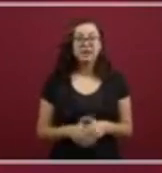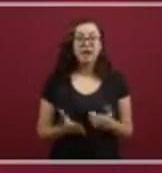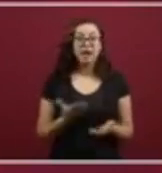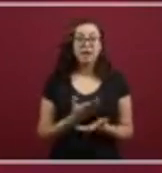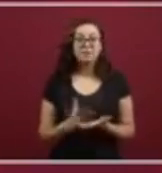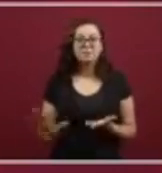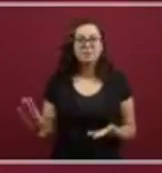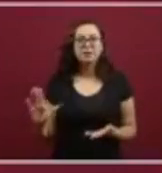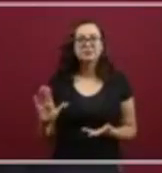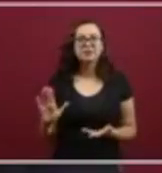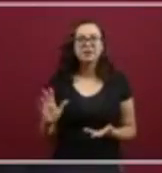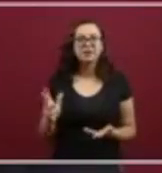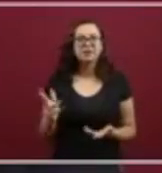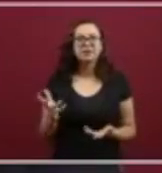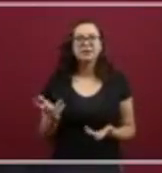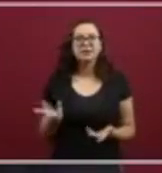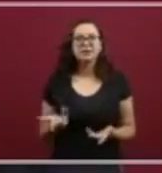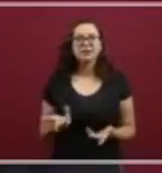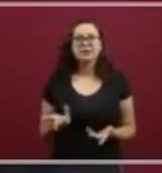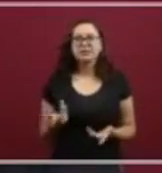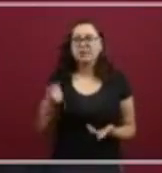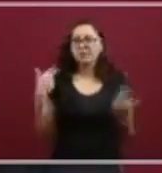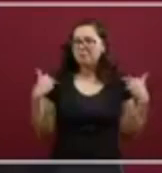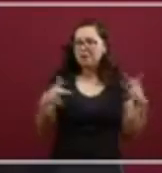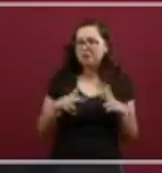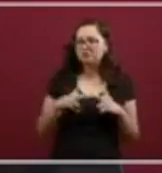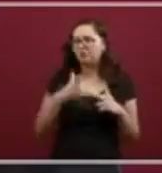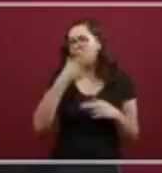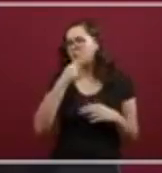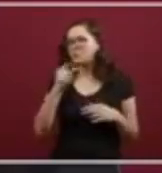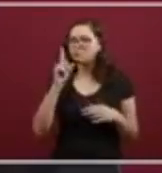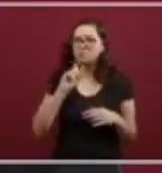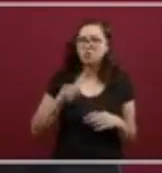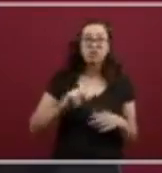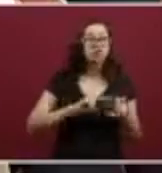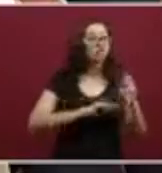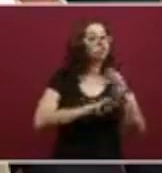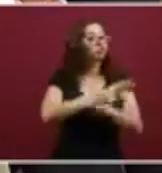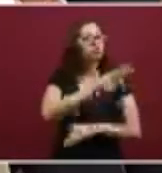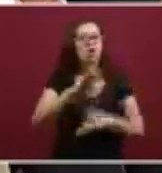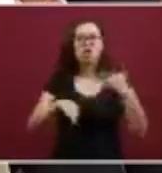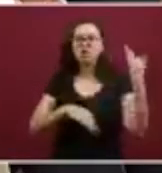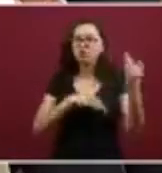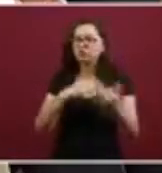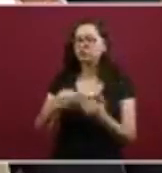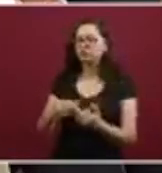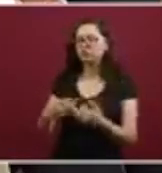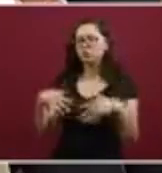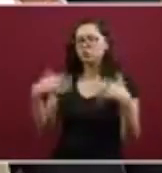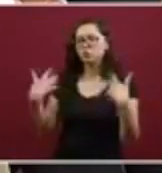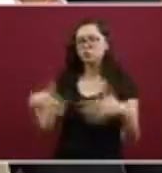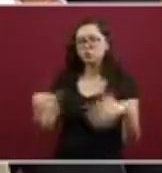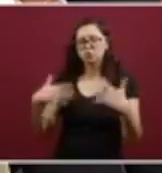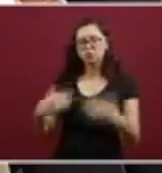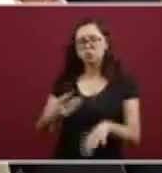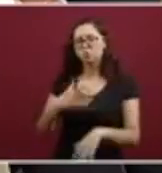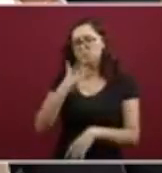les debemos mucho a nuestras maestras, a nuestros maestros. Yo lo